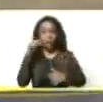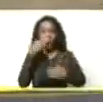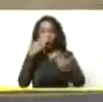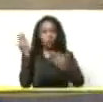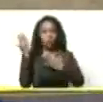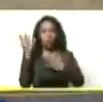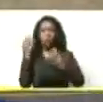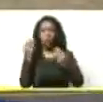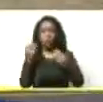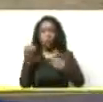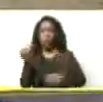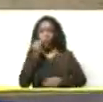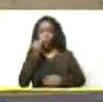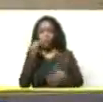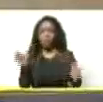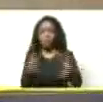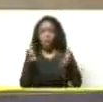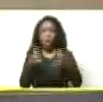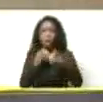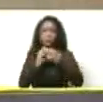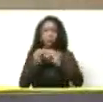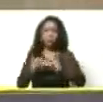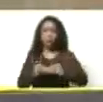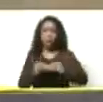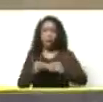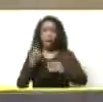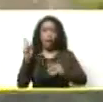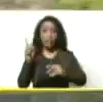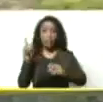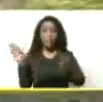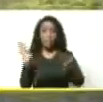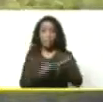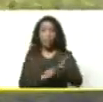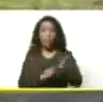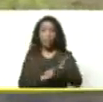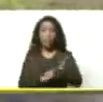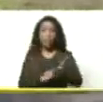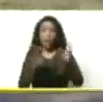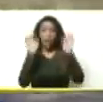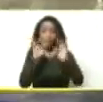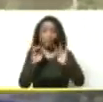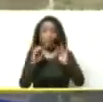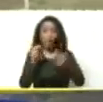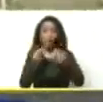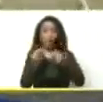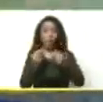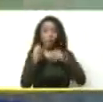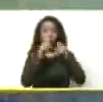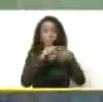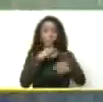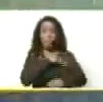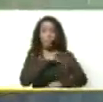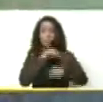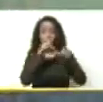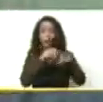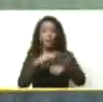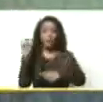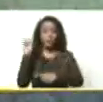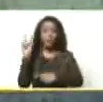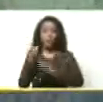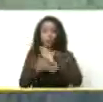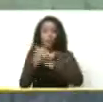y estamos enmarcado en los nuevos vértices con el señor presidente de la misión agrovenezuela y señor presidente en estos nueve